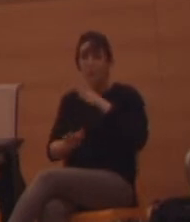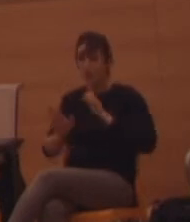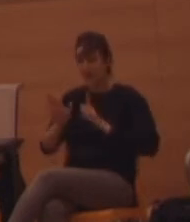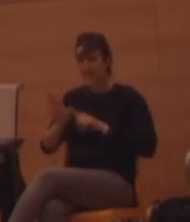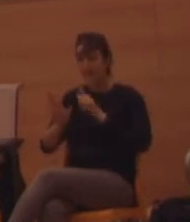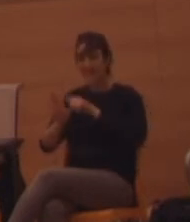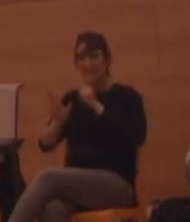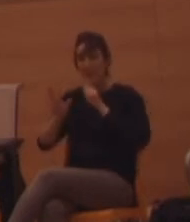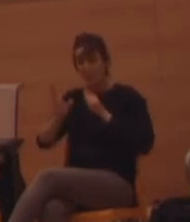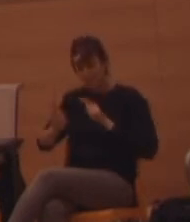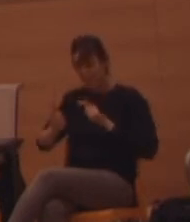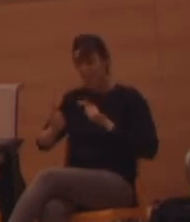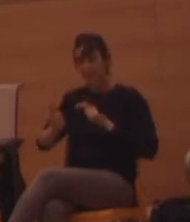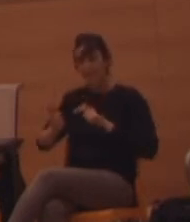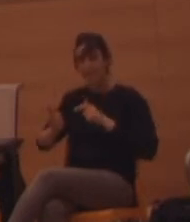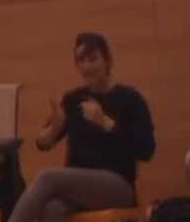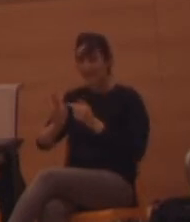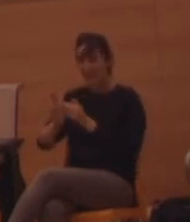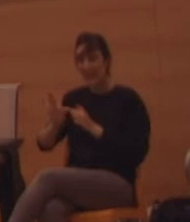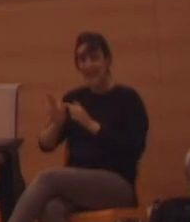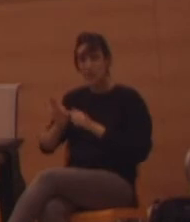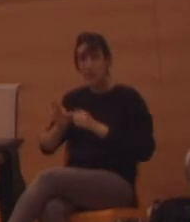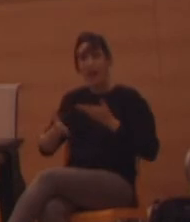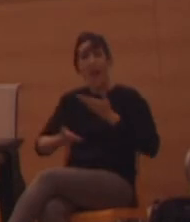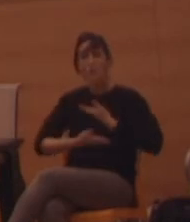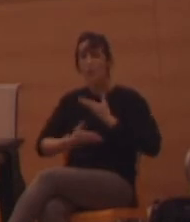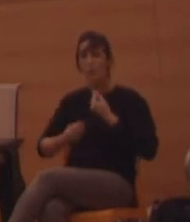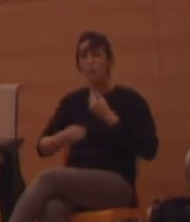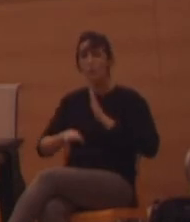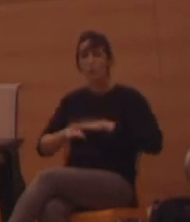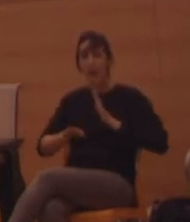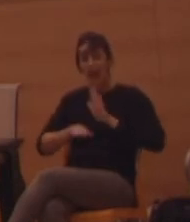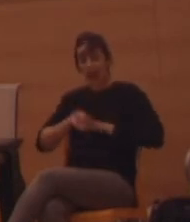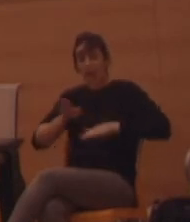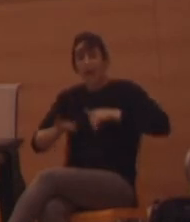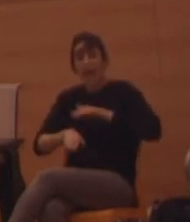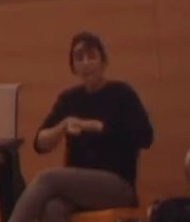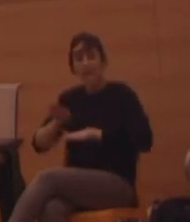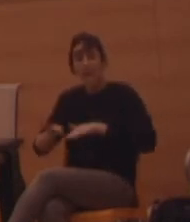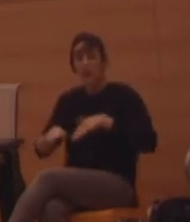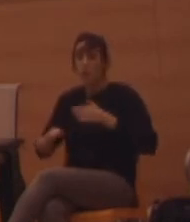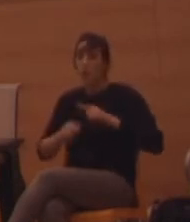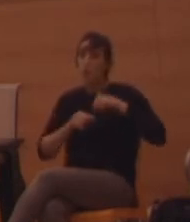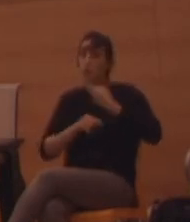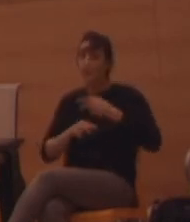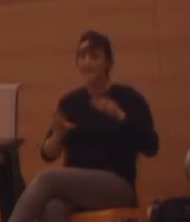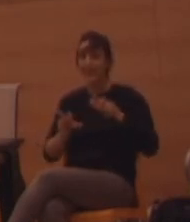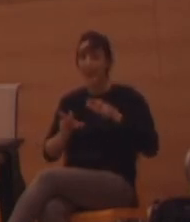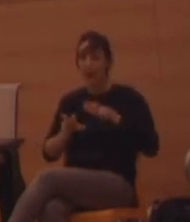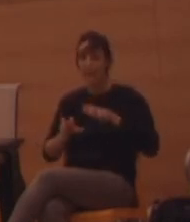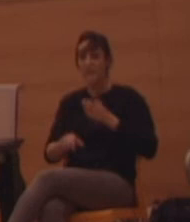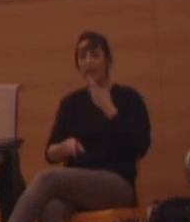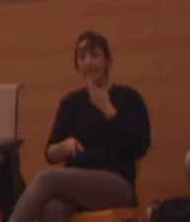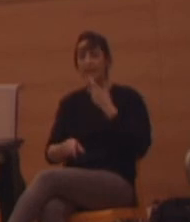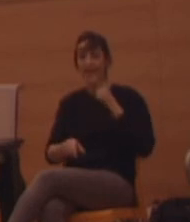segundo dedo, que son los que realmente son las zonas de apoyo, te va a traer consecuencias graves. Pues esto marchó en agosto y en octubre